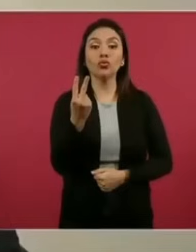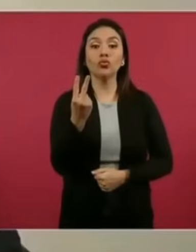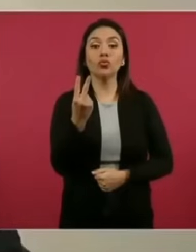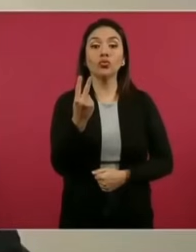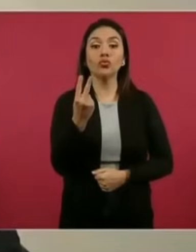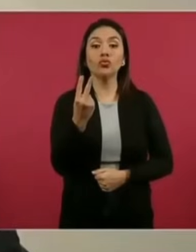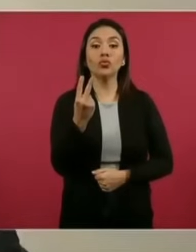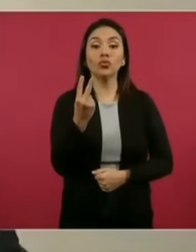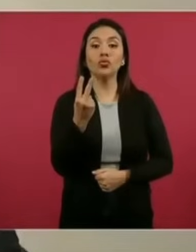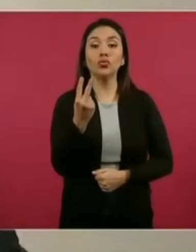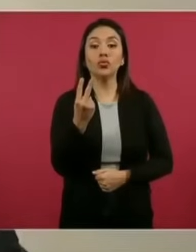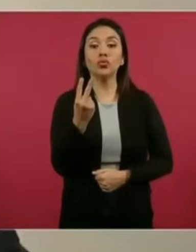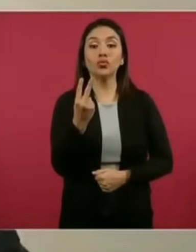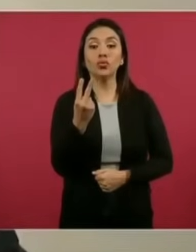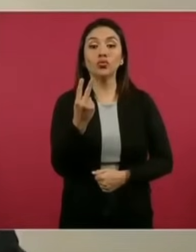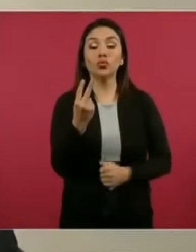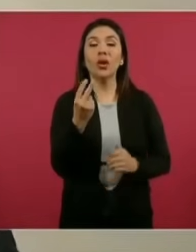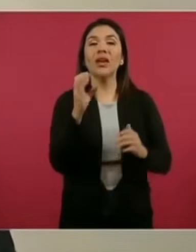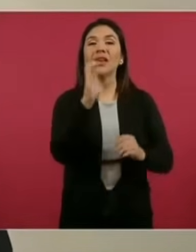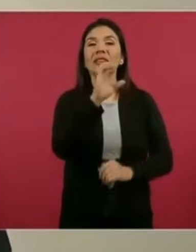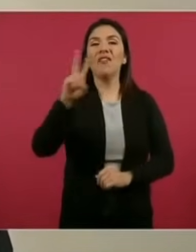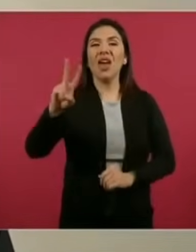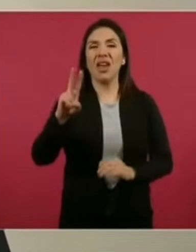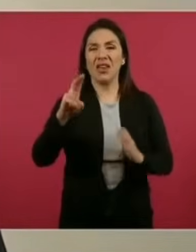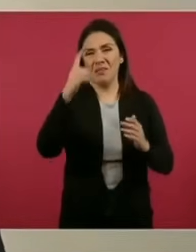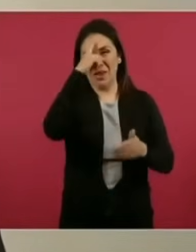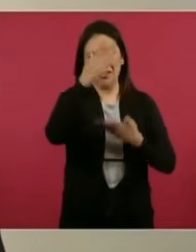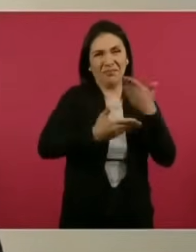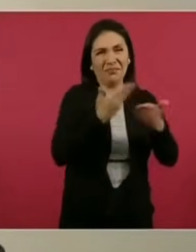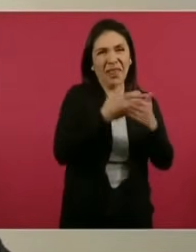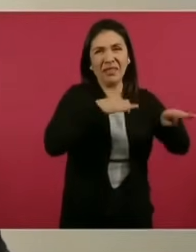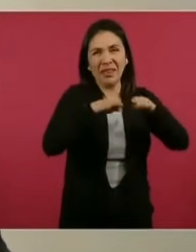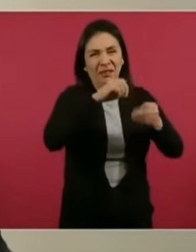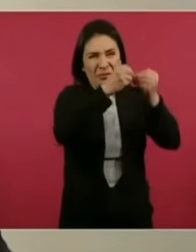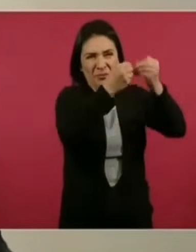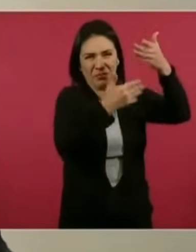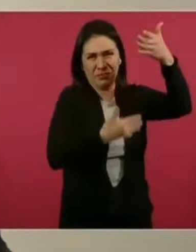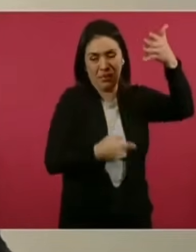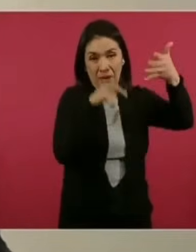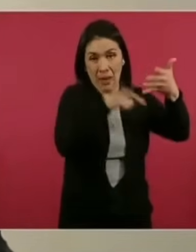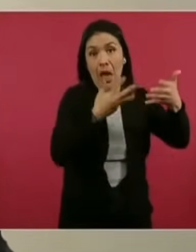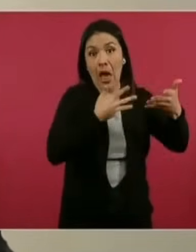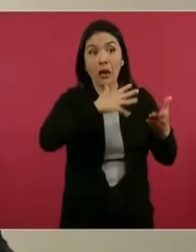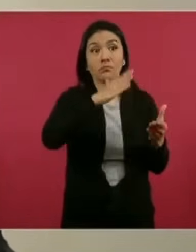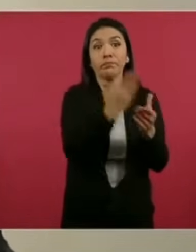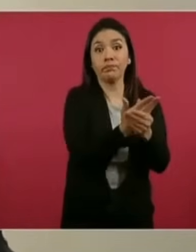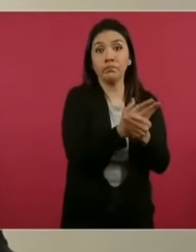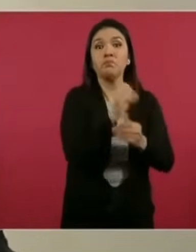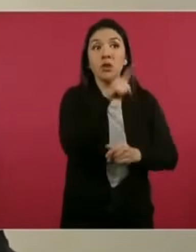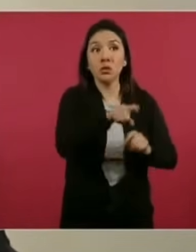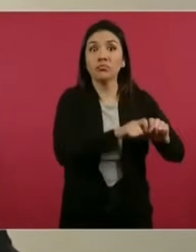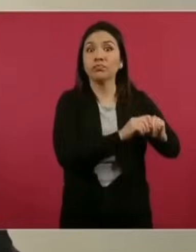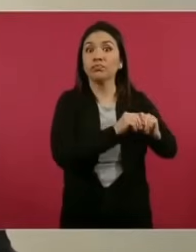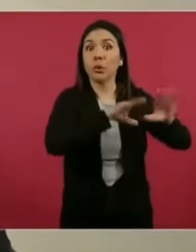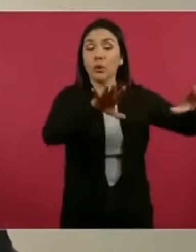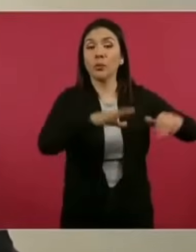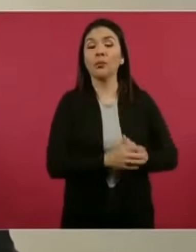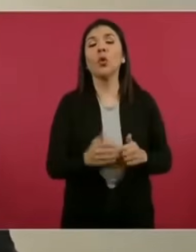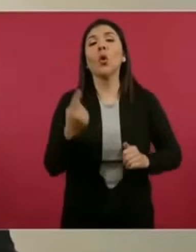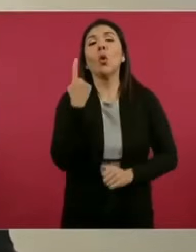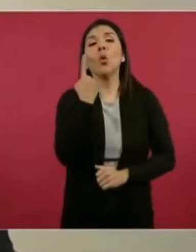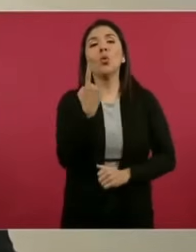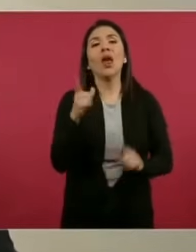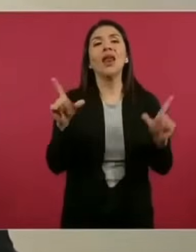currículums, 2 CVs que se habían presentado ahí, que de manera pues se habían puesto en ese sitio. Había una